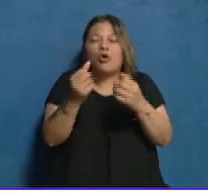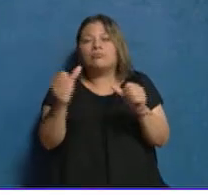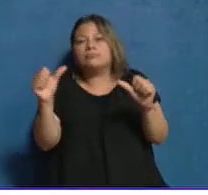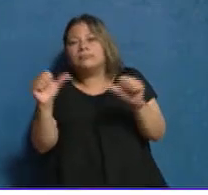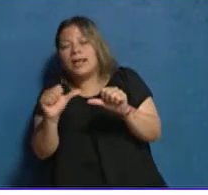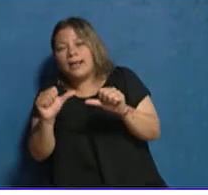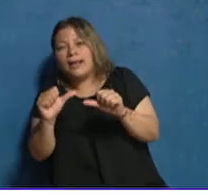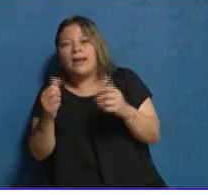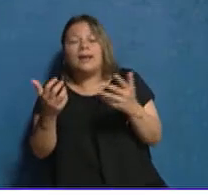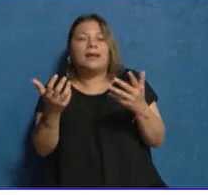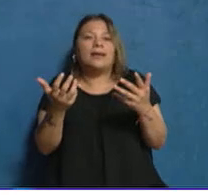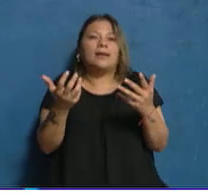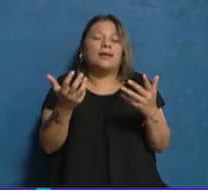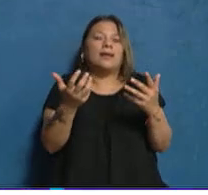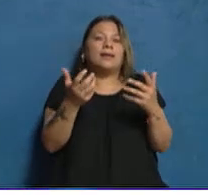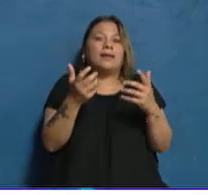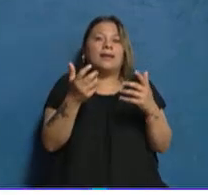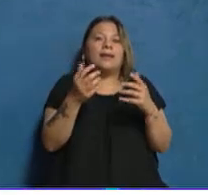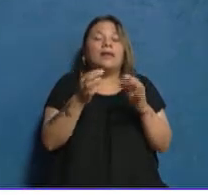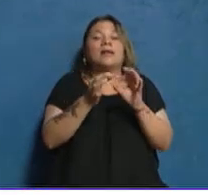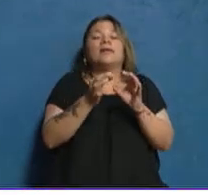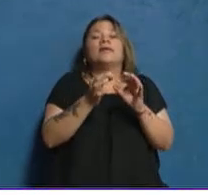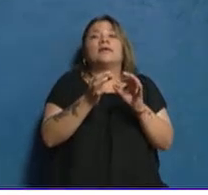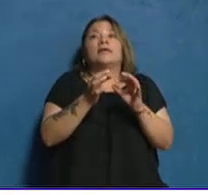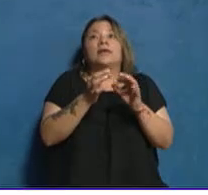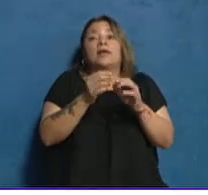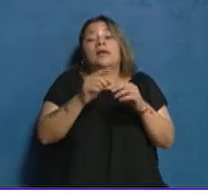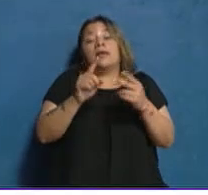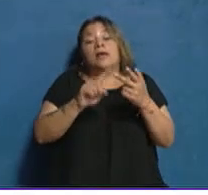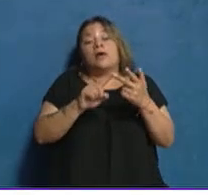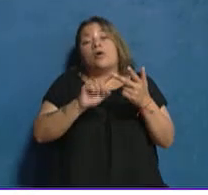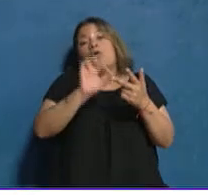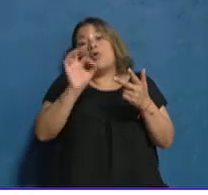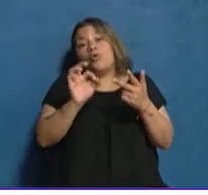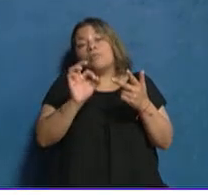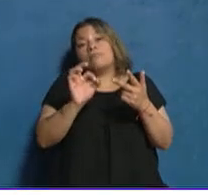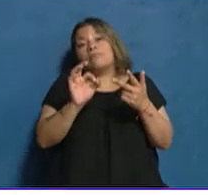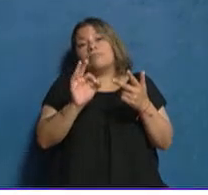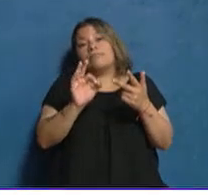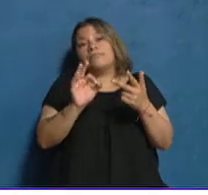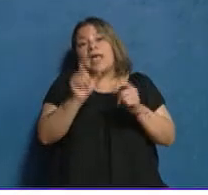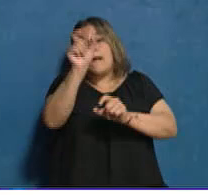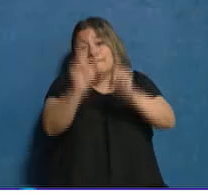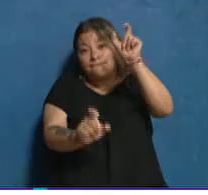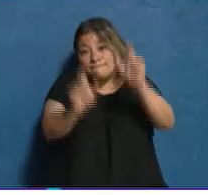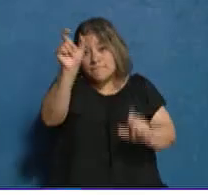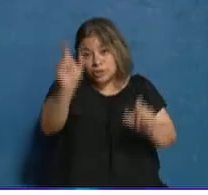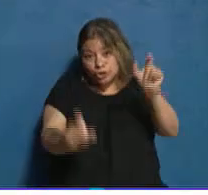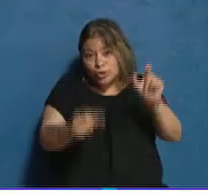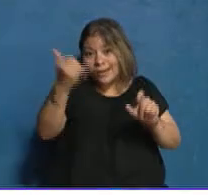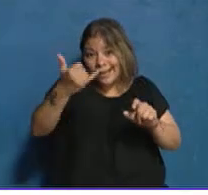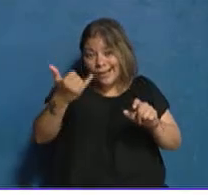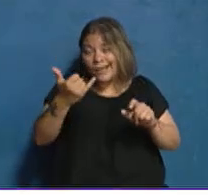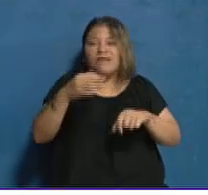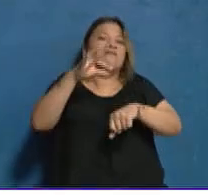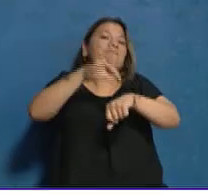la medición del contenido de alcohol en sangre, y otras veces pasa porque hay personas que sufren